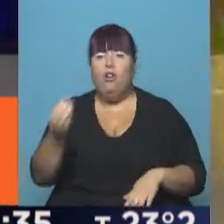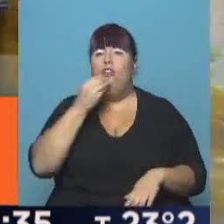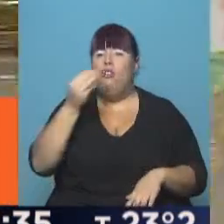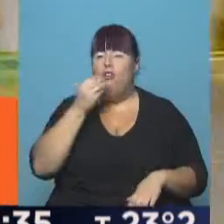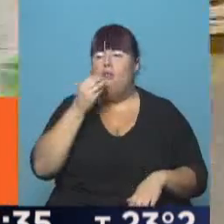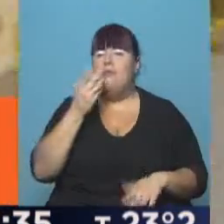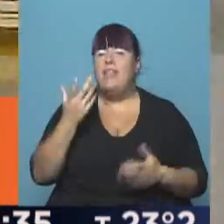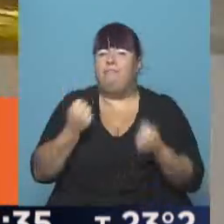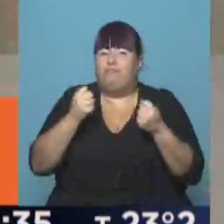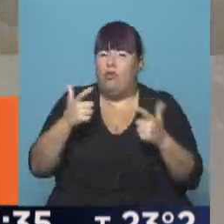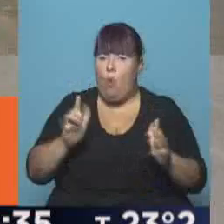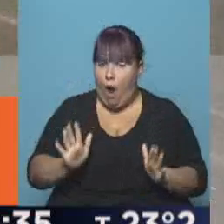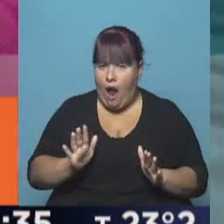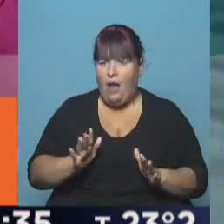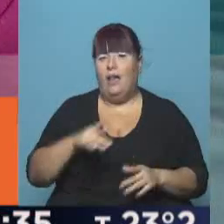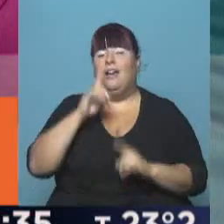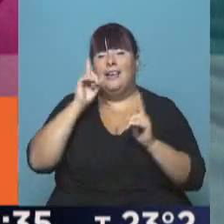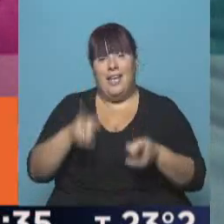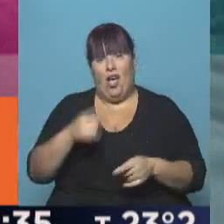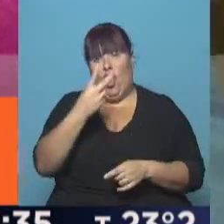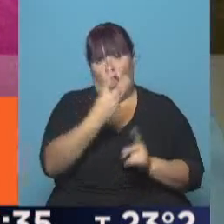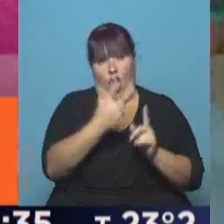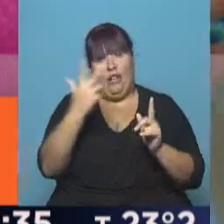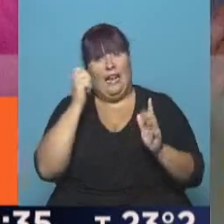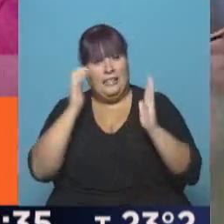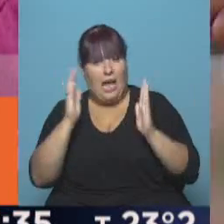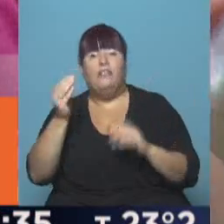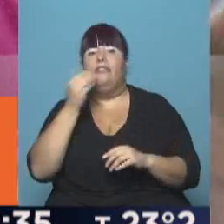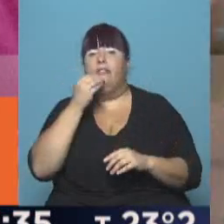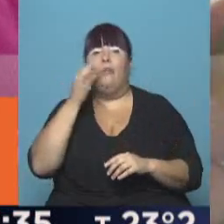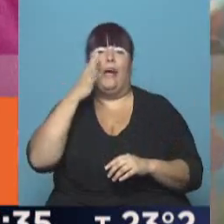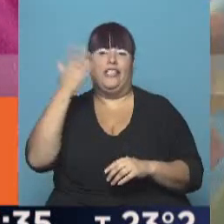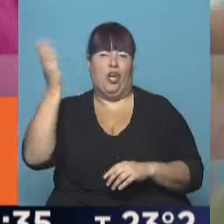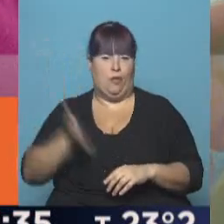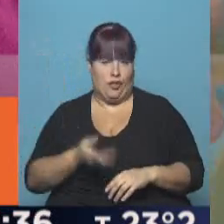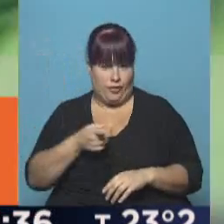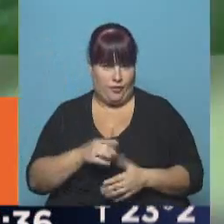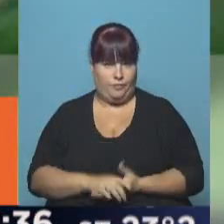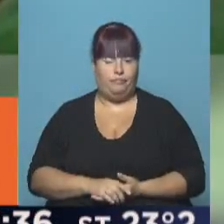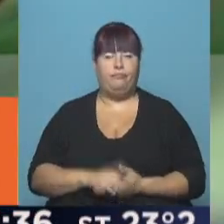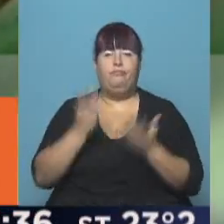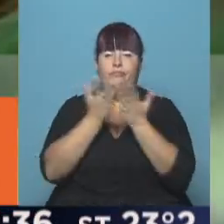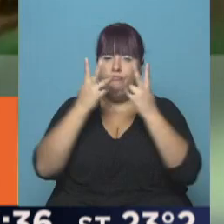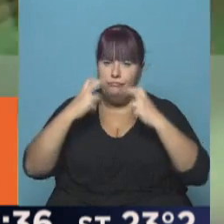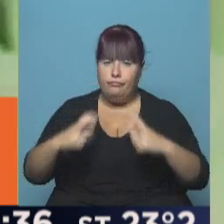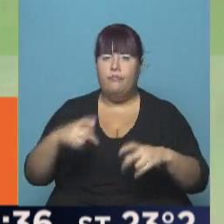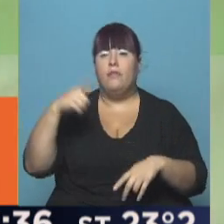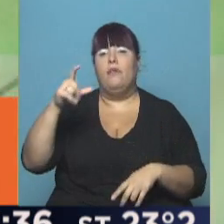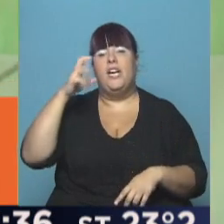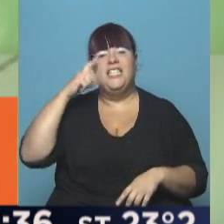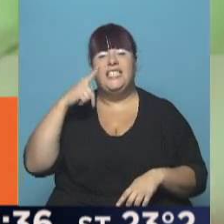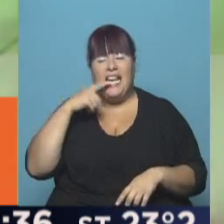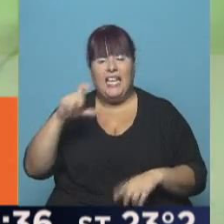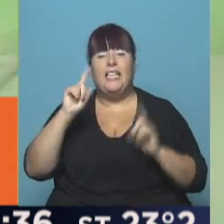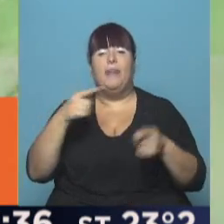alimentos poco nutritivos y entre los 2 y 3 años lo hace el 45 por ciento el estudio de los revisó enseña que